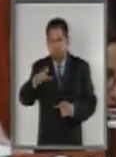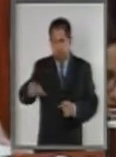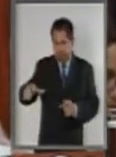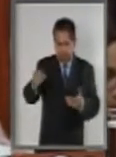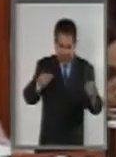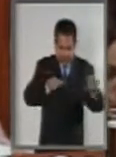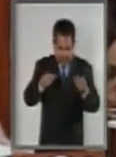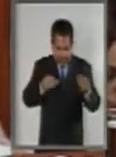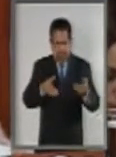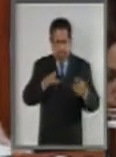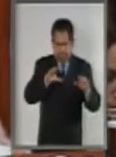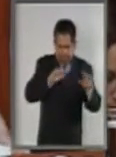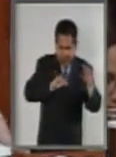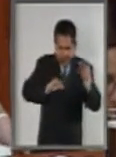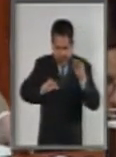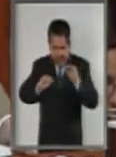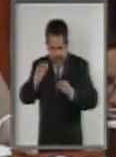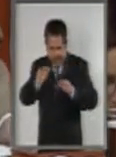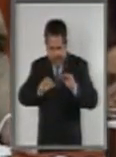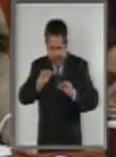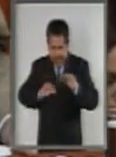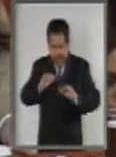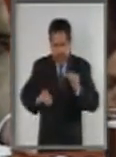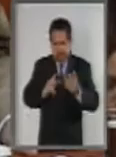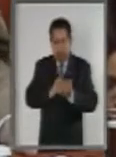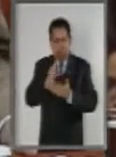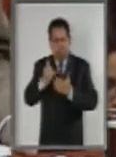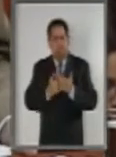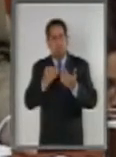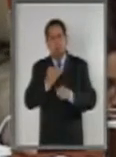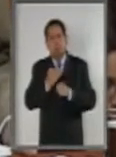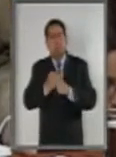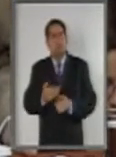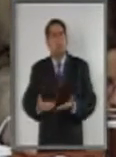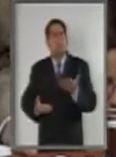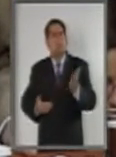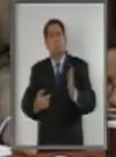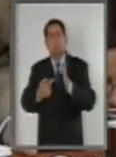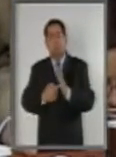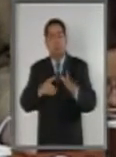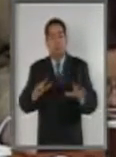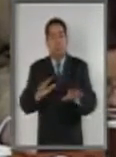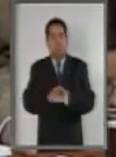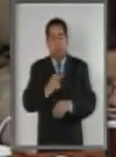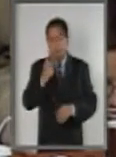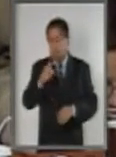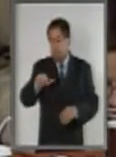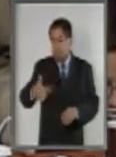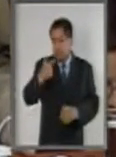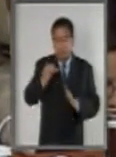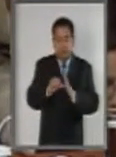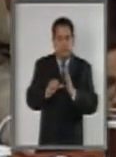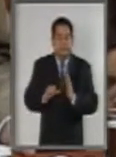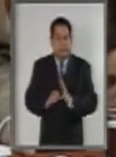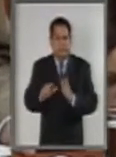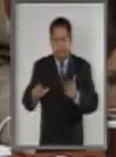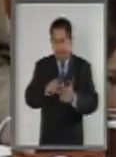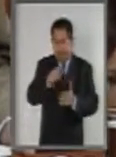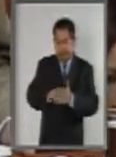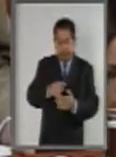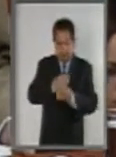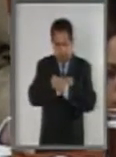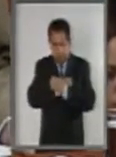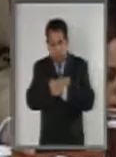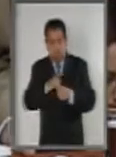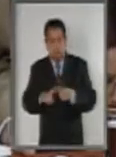se empezó a construir este proyecto que hoy se presenta, que reforma 12 artículos de la Ley General de